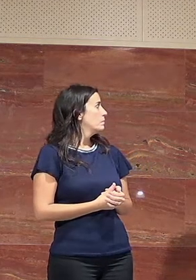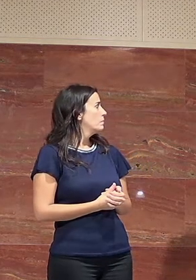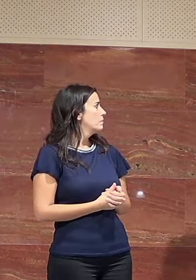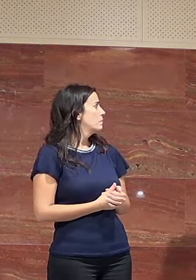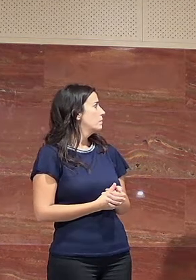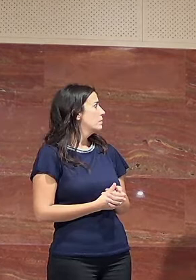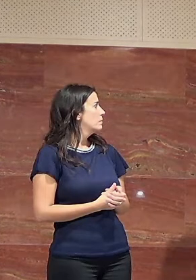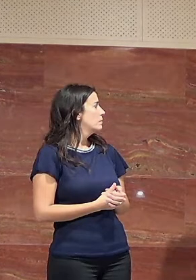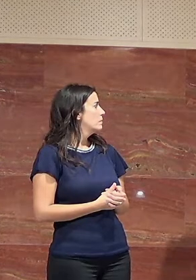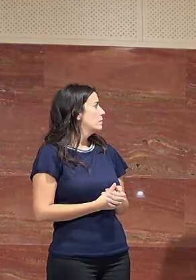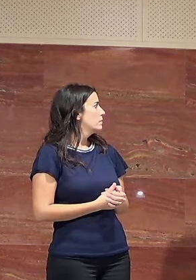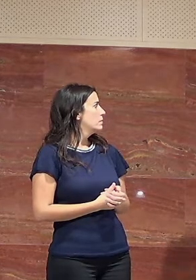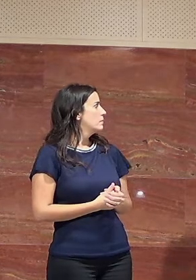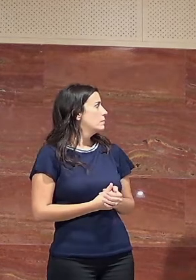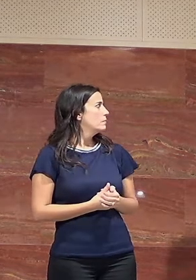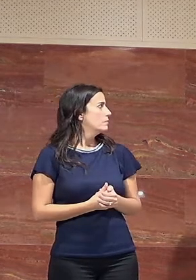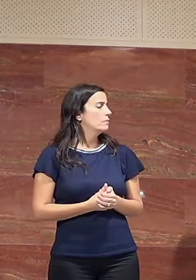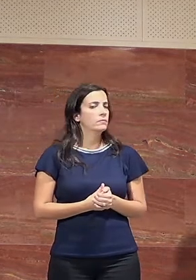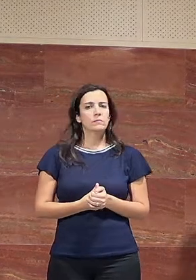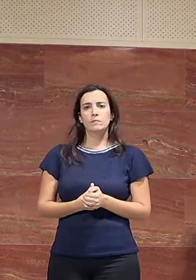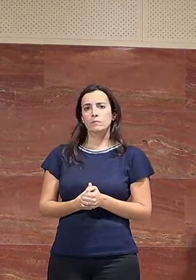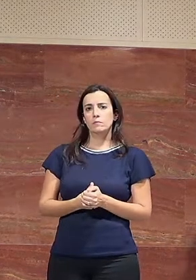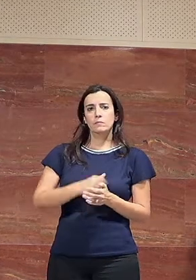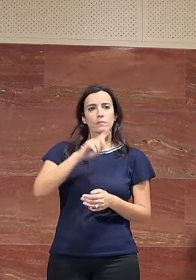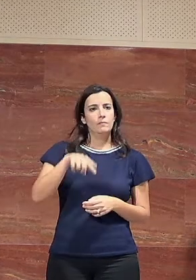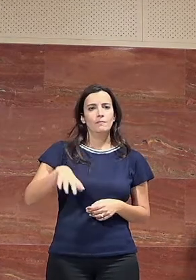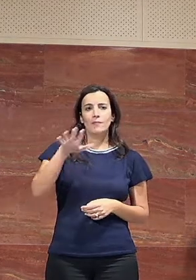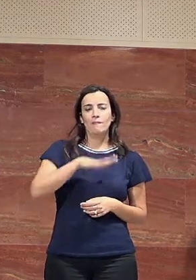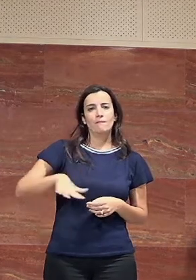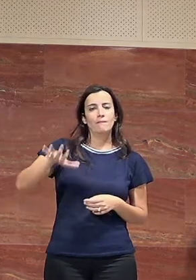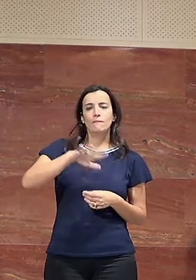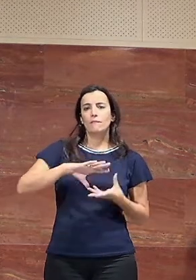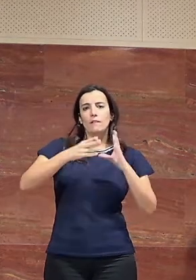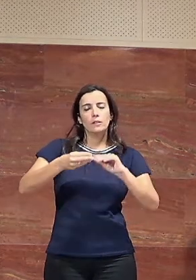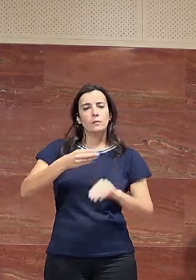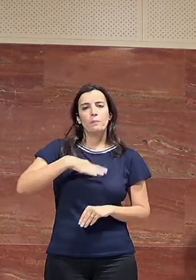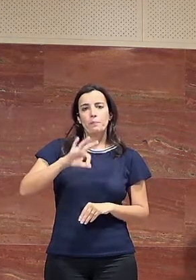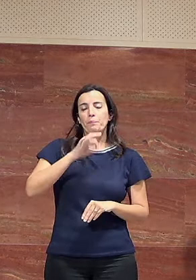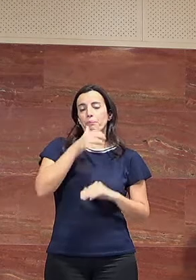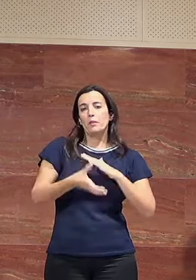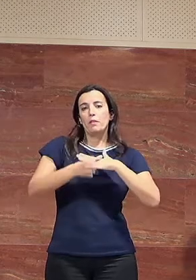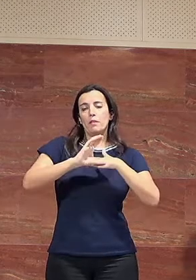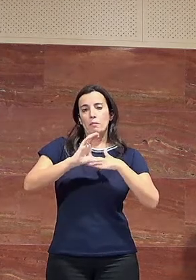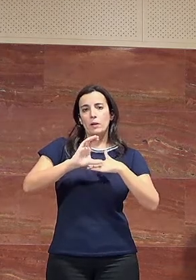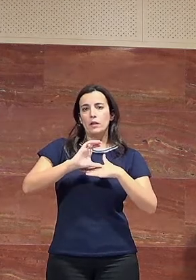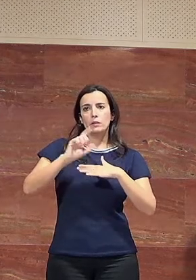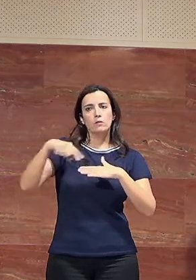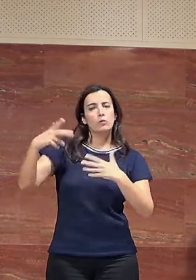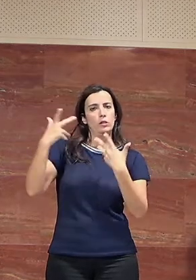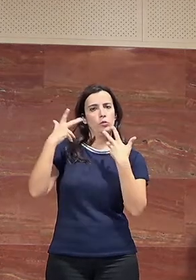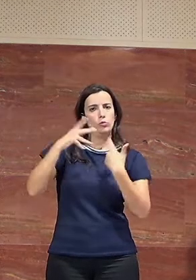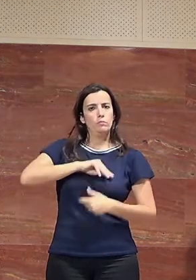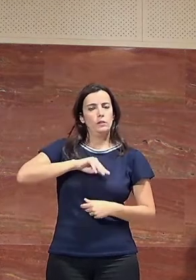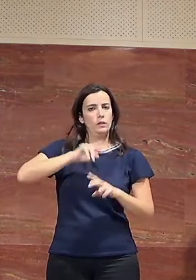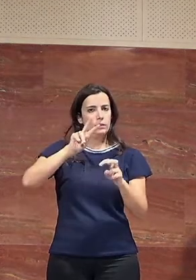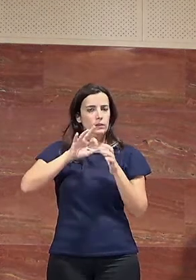Hacemos mucho hincapié en esto de los hogares adaptados y adaptables, y aquí sí que vinimos a hablar con el CEAPAT, que nos tendrán que asesorar bastante en esta materia,